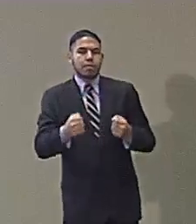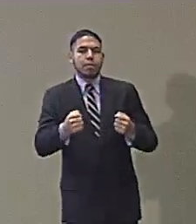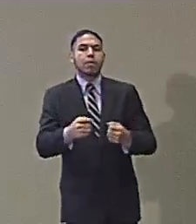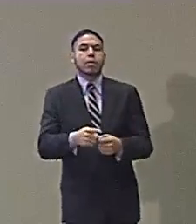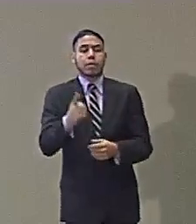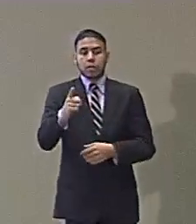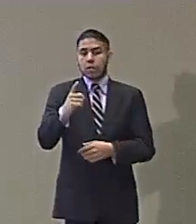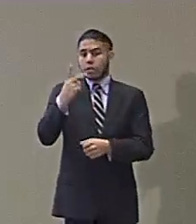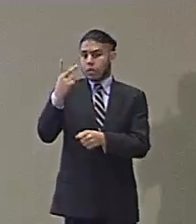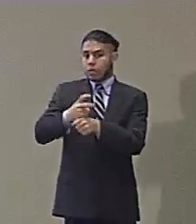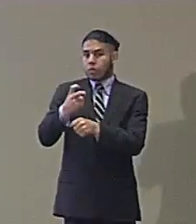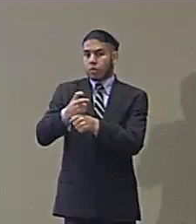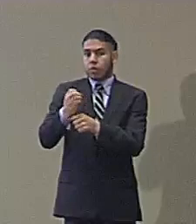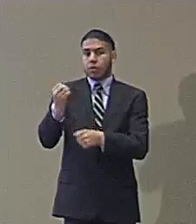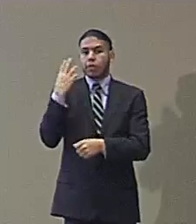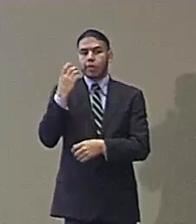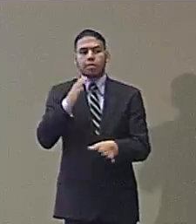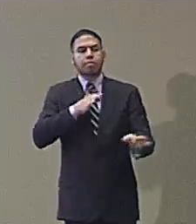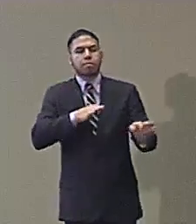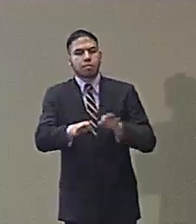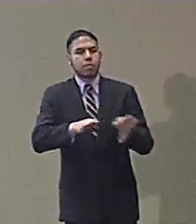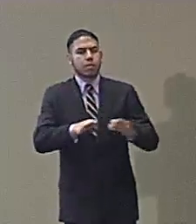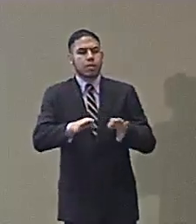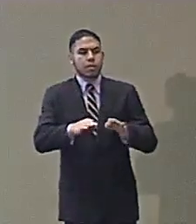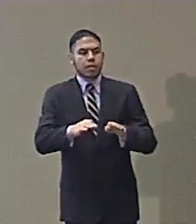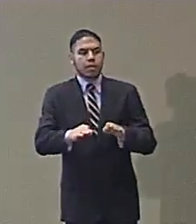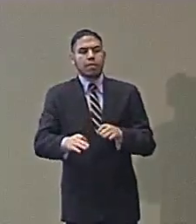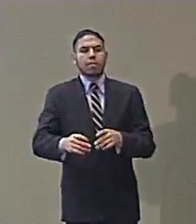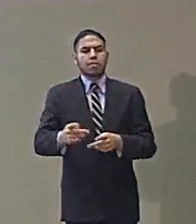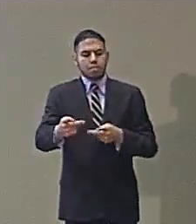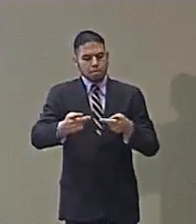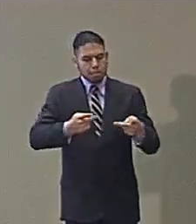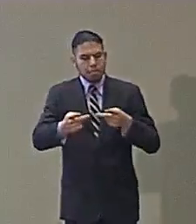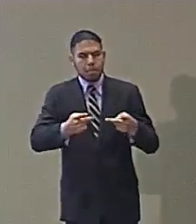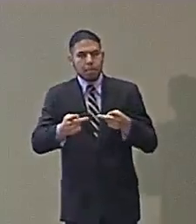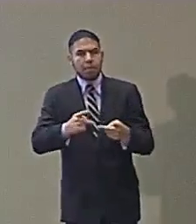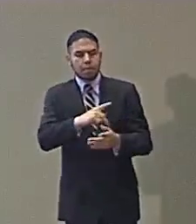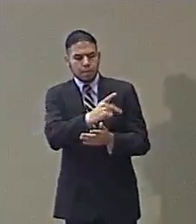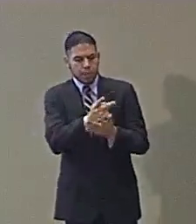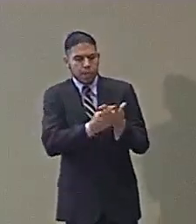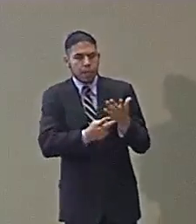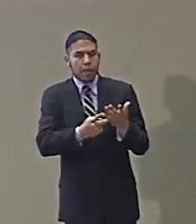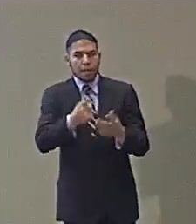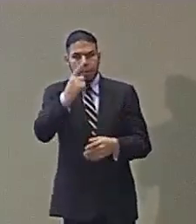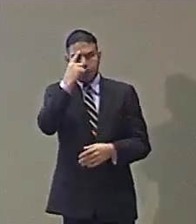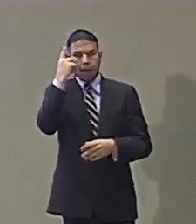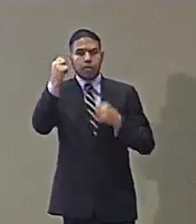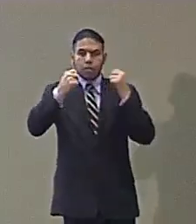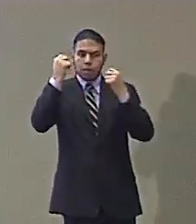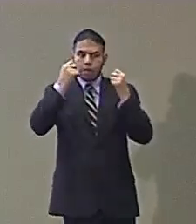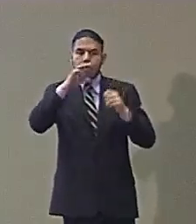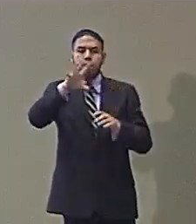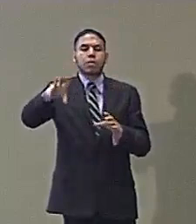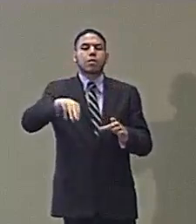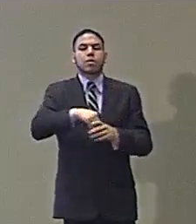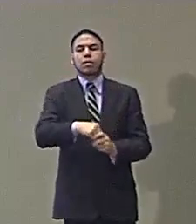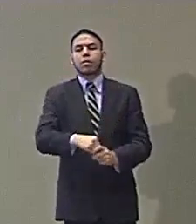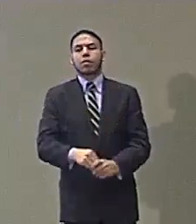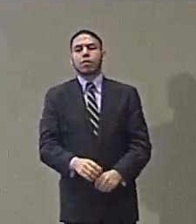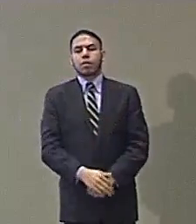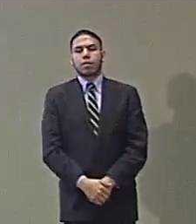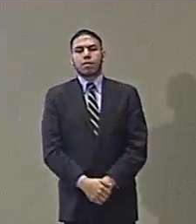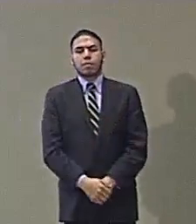vamos a trabajar en torno al reto planeación integral para un turismo incluyente el día de hoy abordaremos